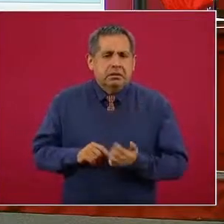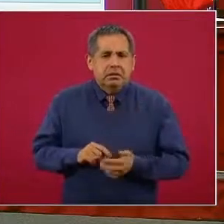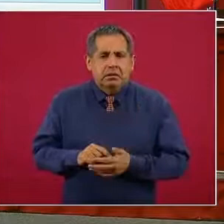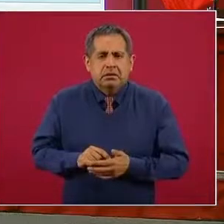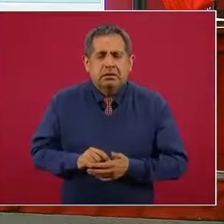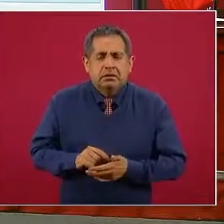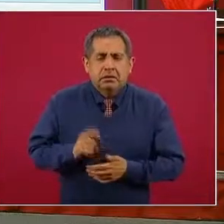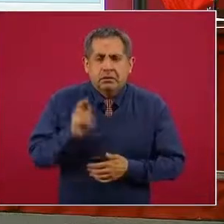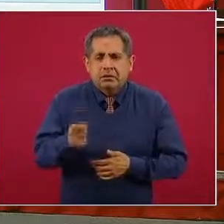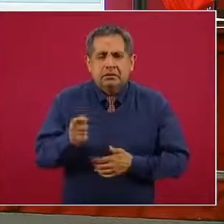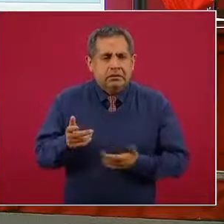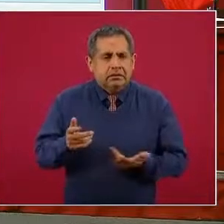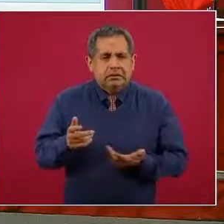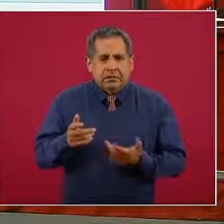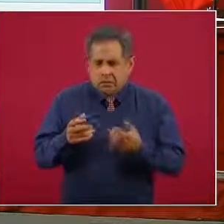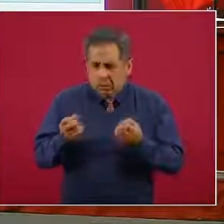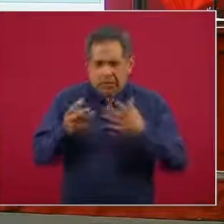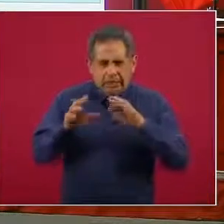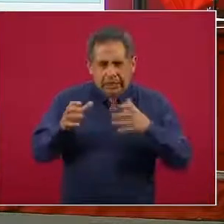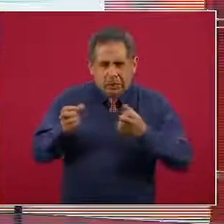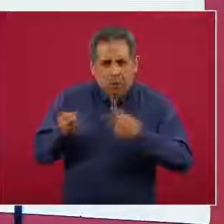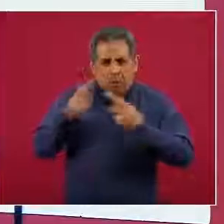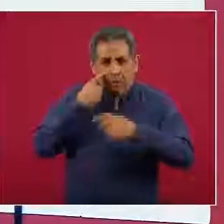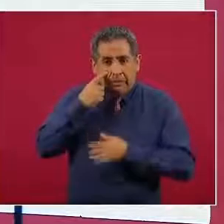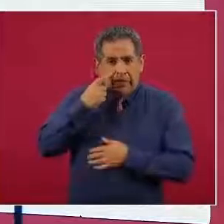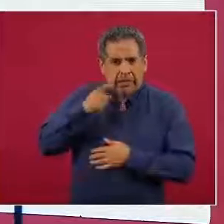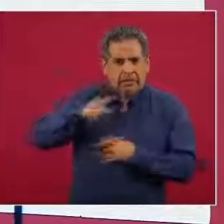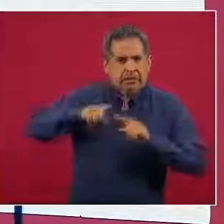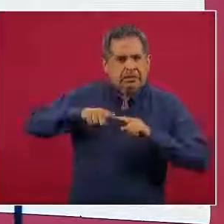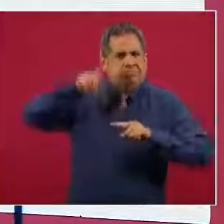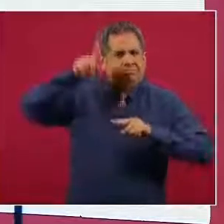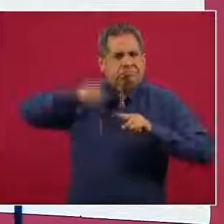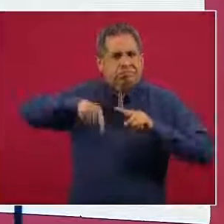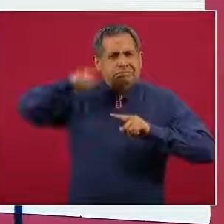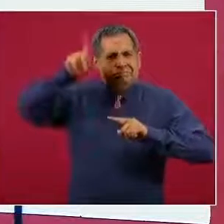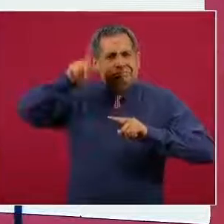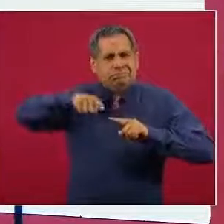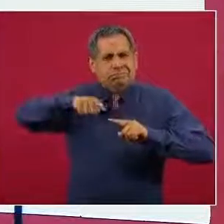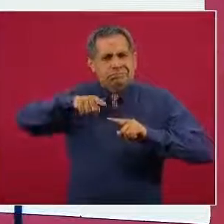de casos. Y noten ustedes estos ascensos